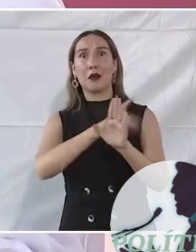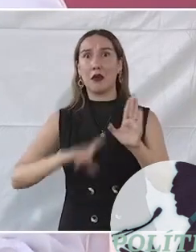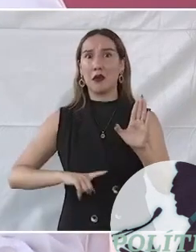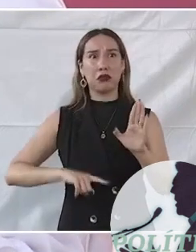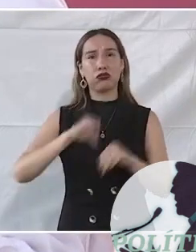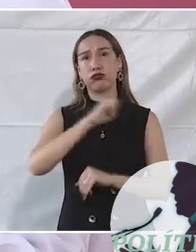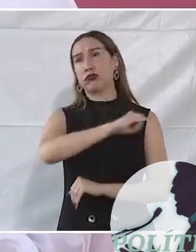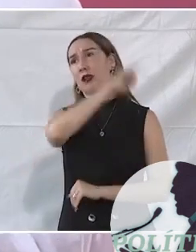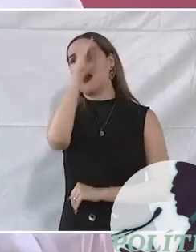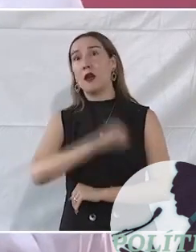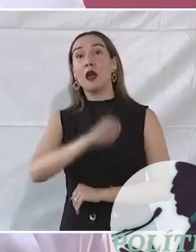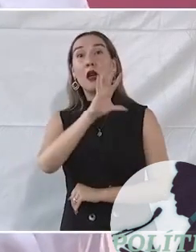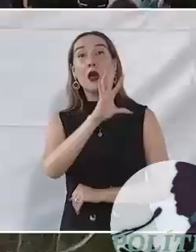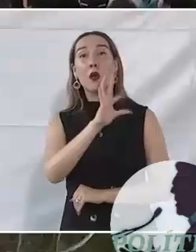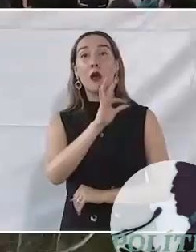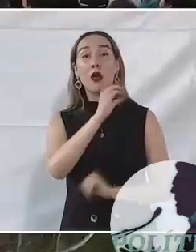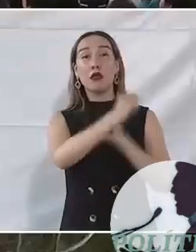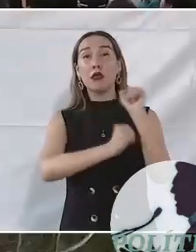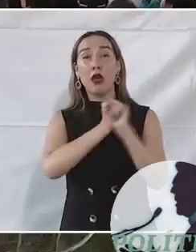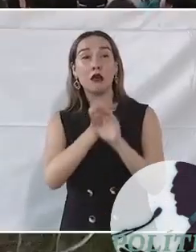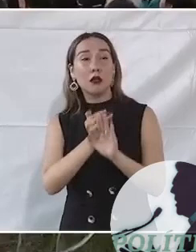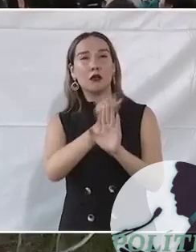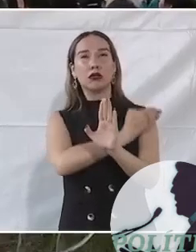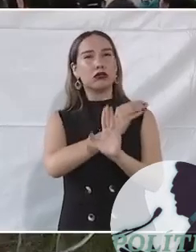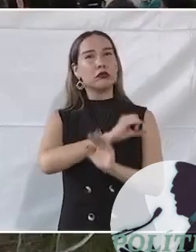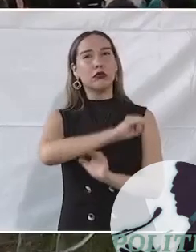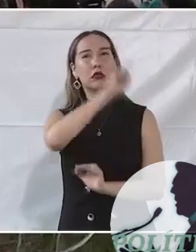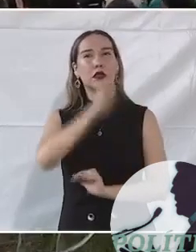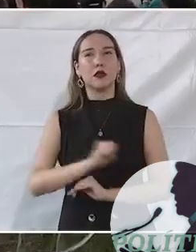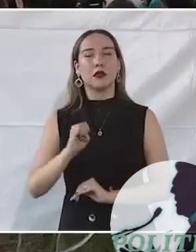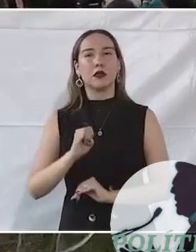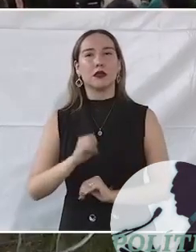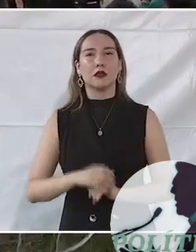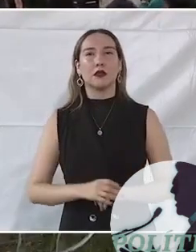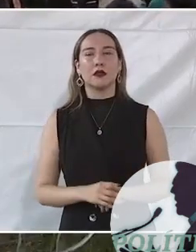40 años. No se veía